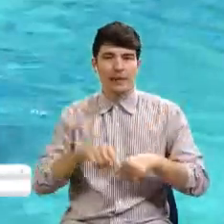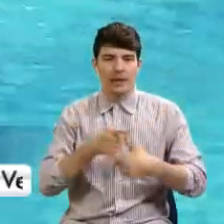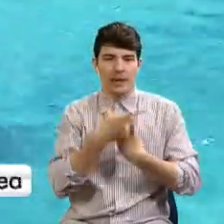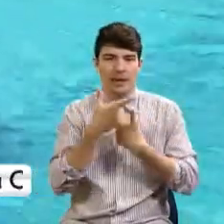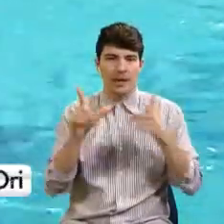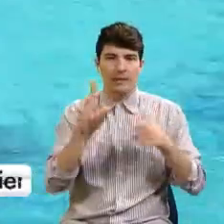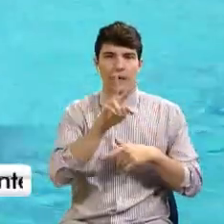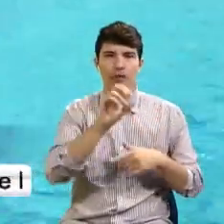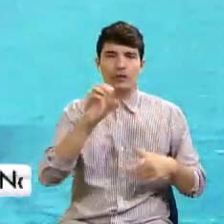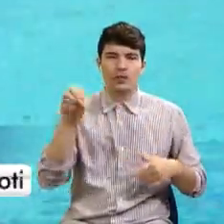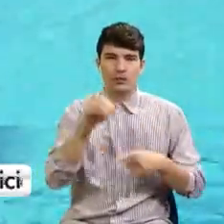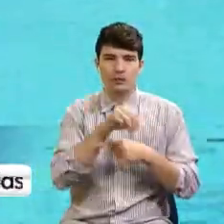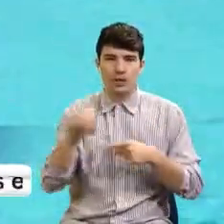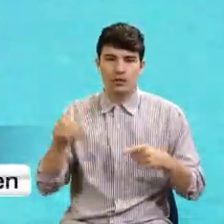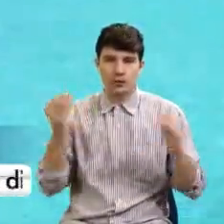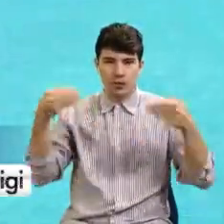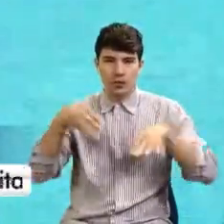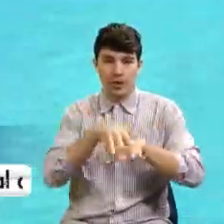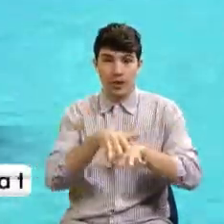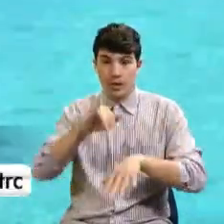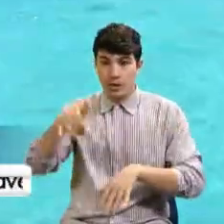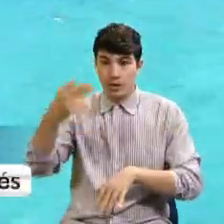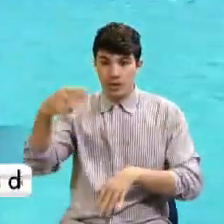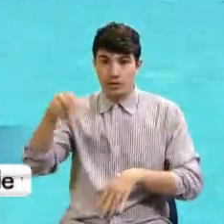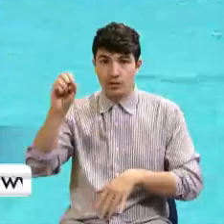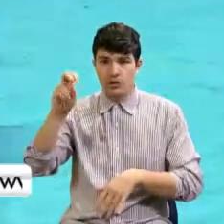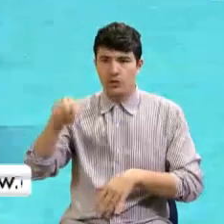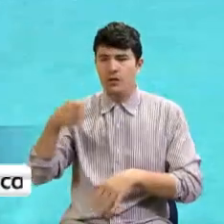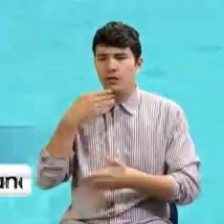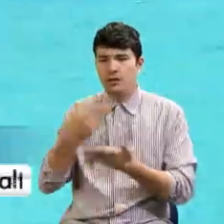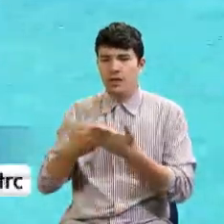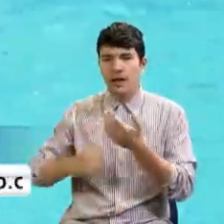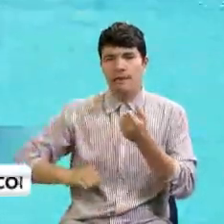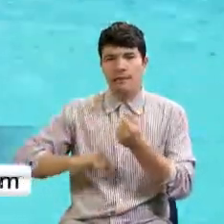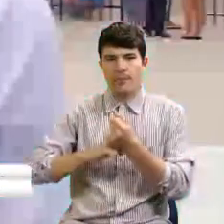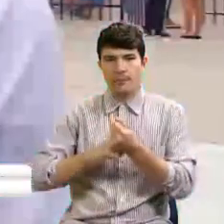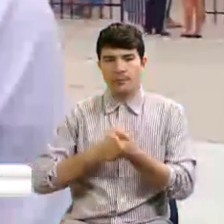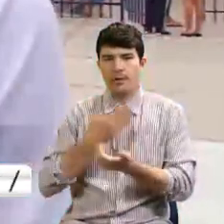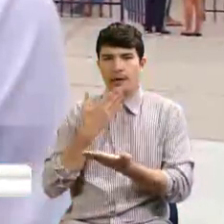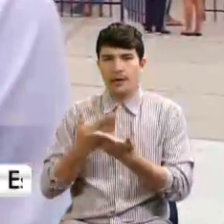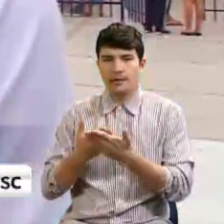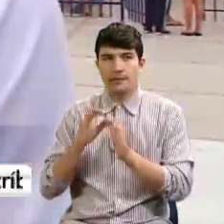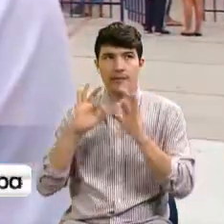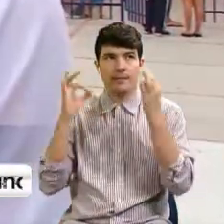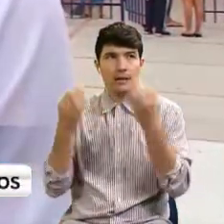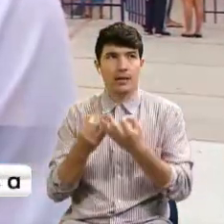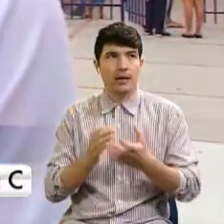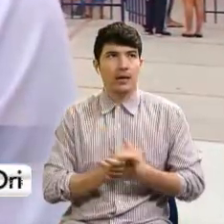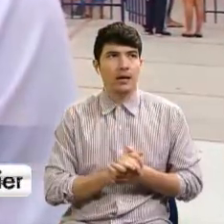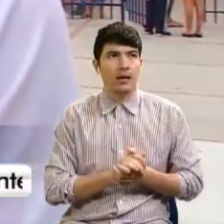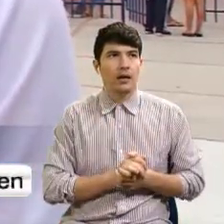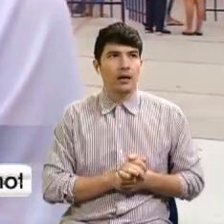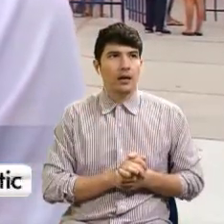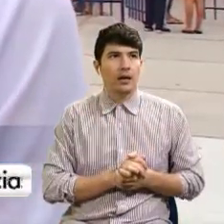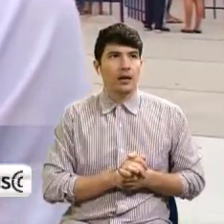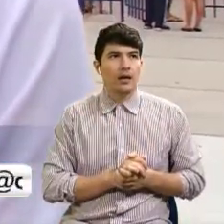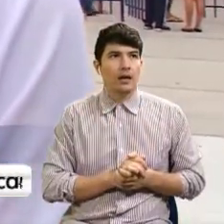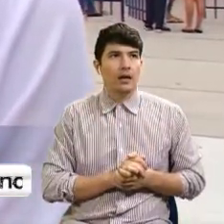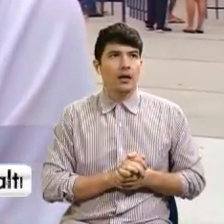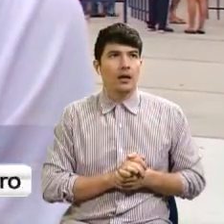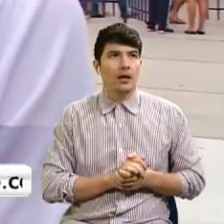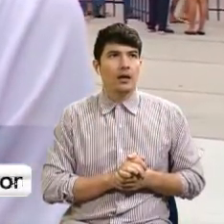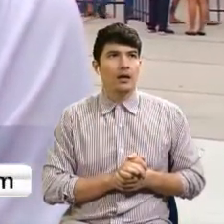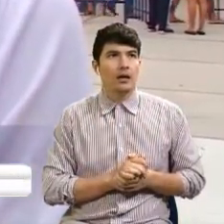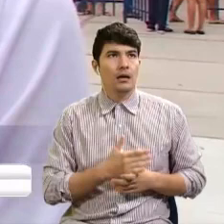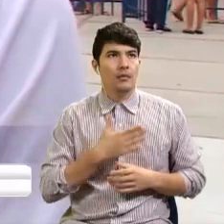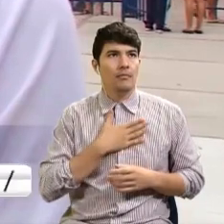metros combinado y un ángel jaimes agradeció el apoyo de su familia con un esfuerzo que se hacen principalmente en mío